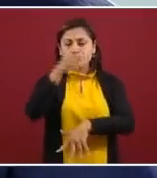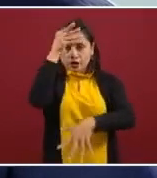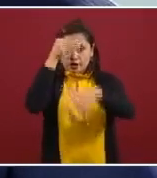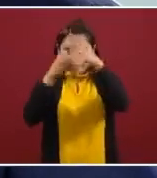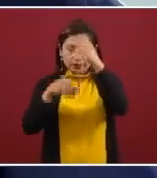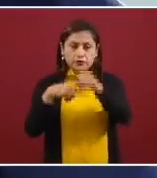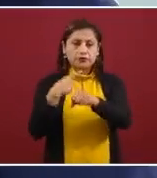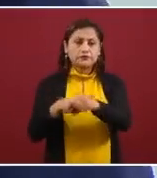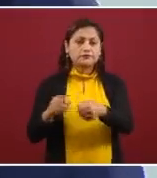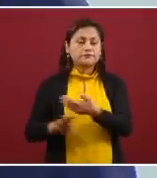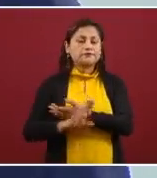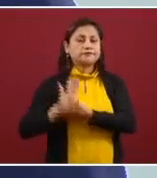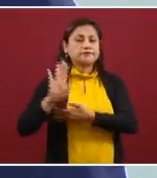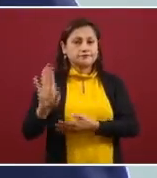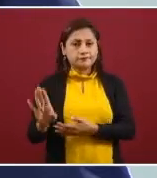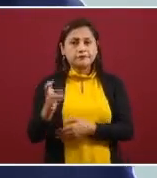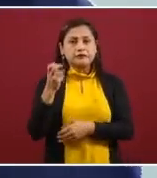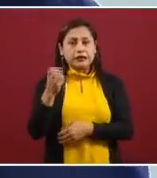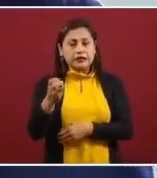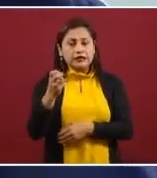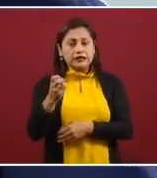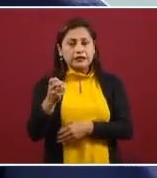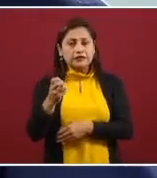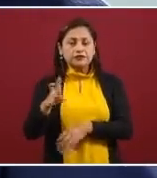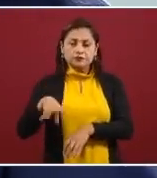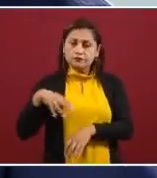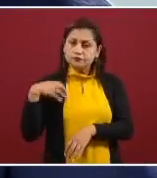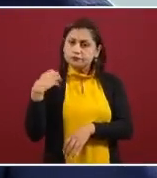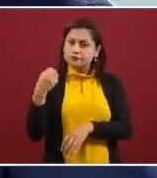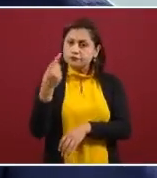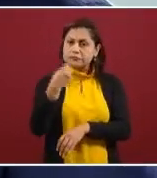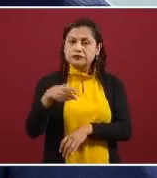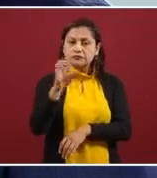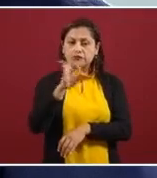serán desarrolladas a sus máximas capacidades,